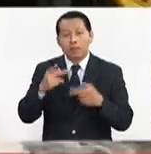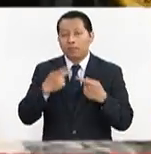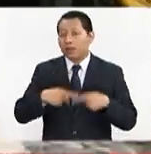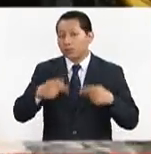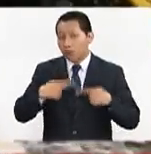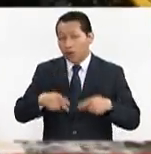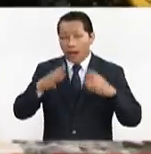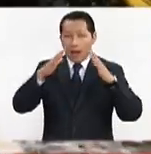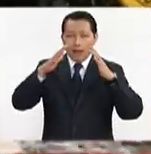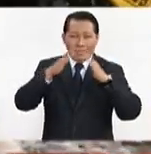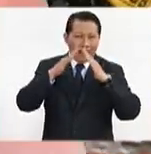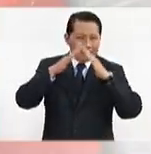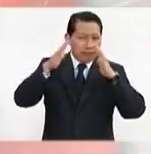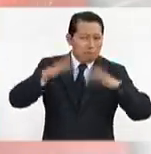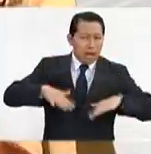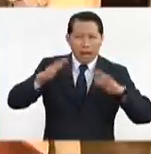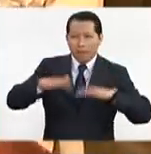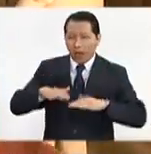sus viviendas.